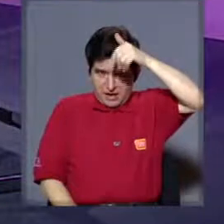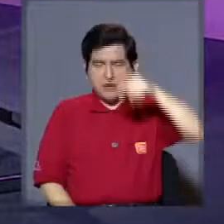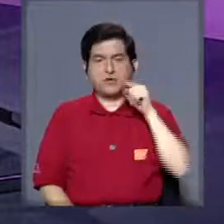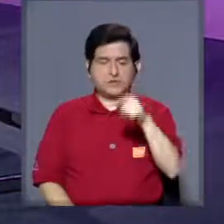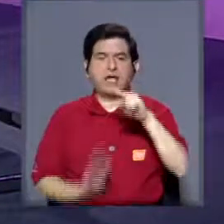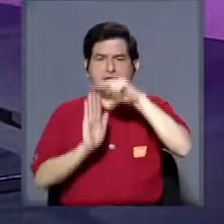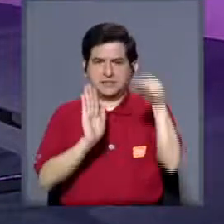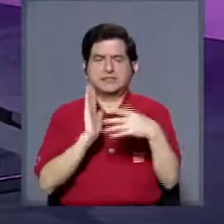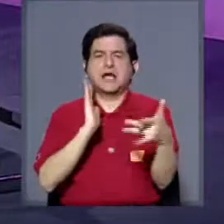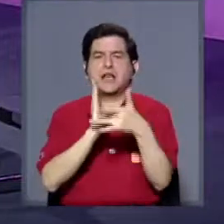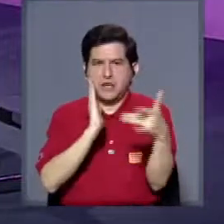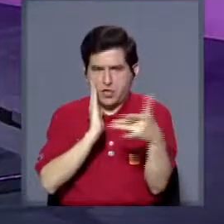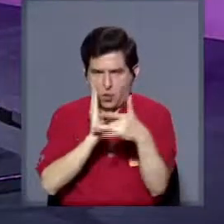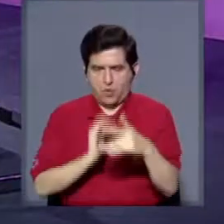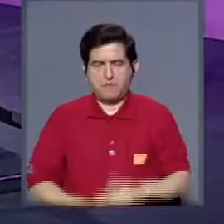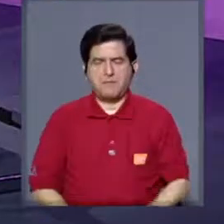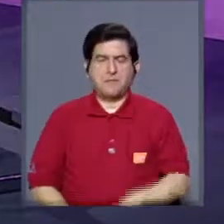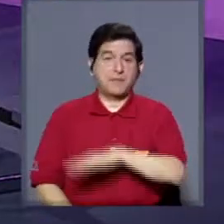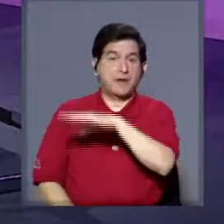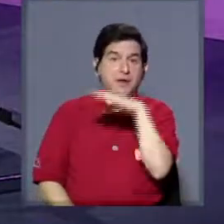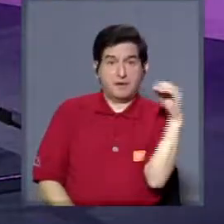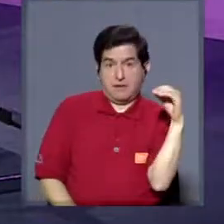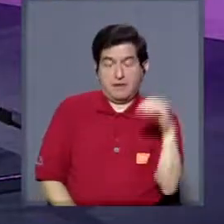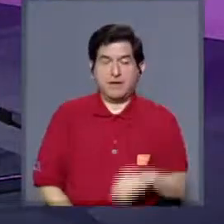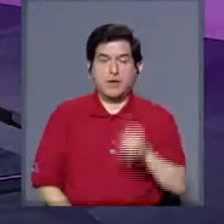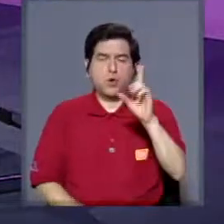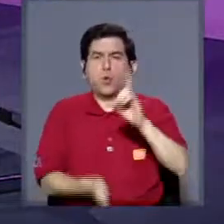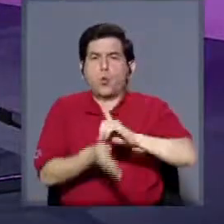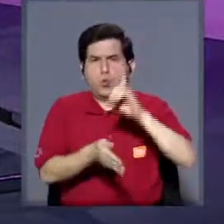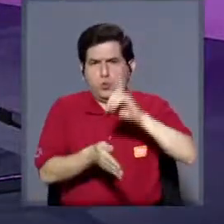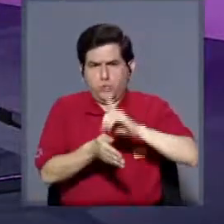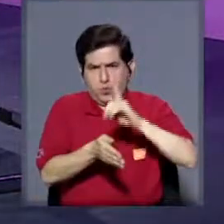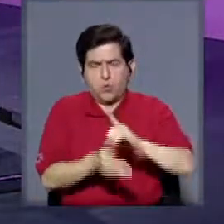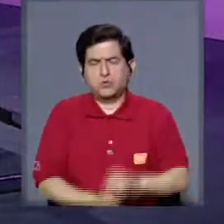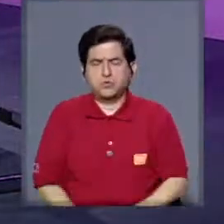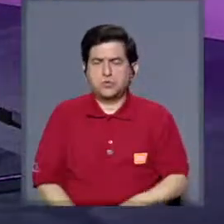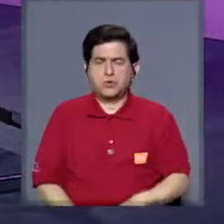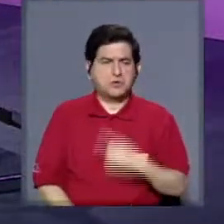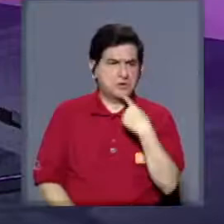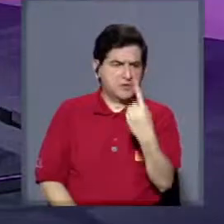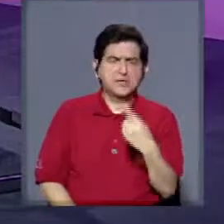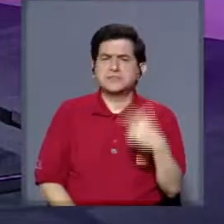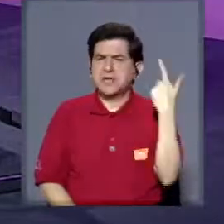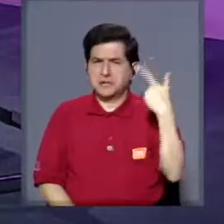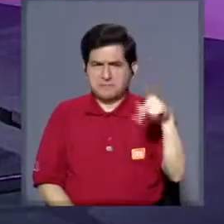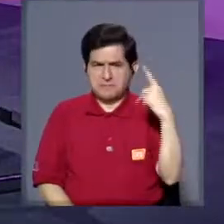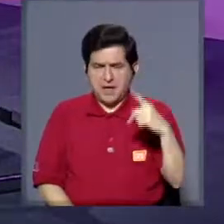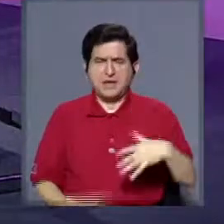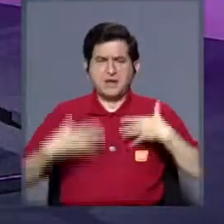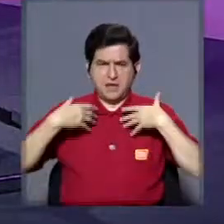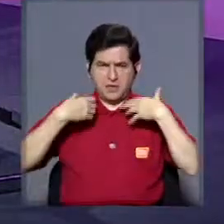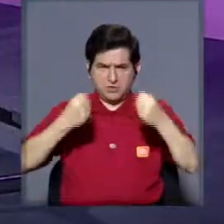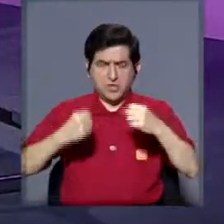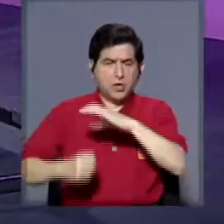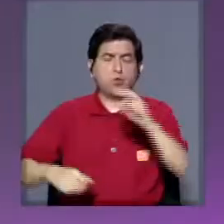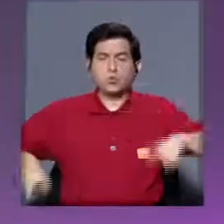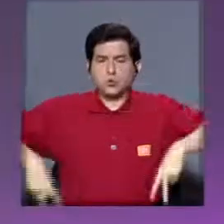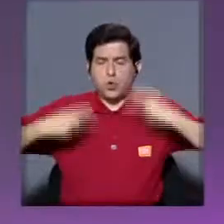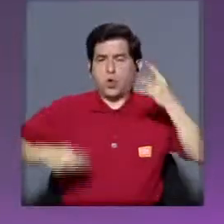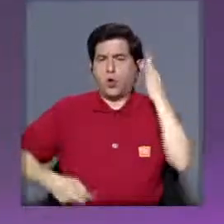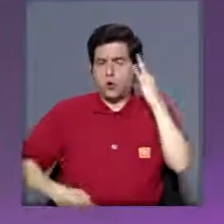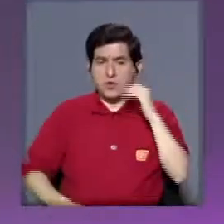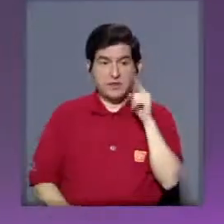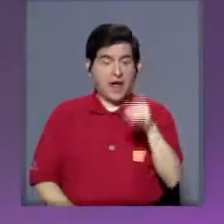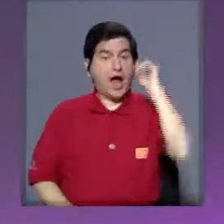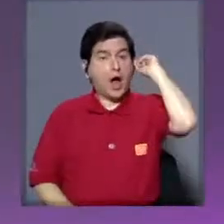norma técnica y si el médico médica determina que está en riesgo la salud o la vida de una mujer ella